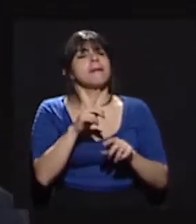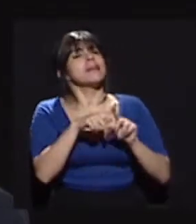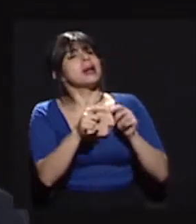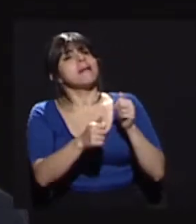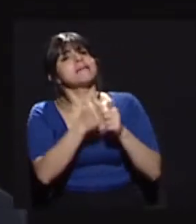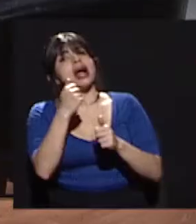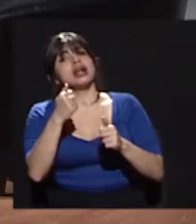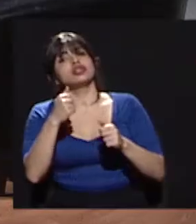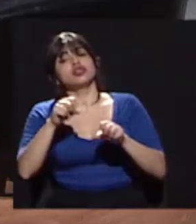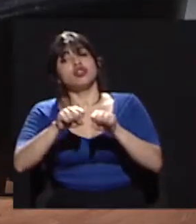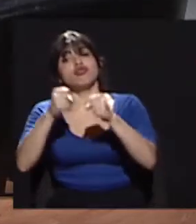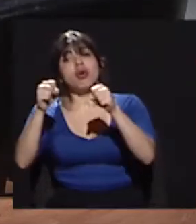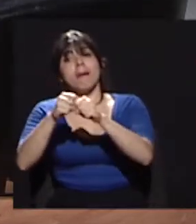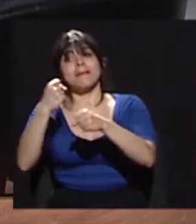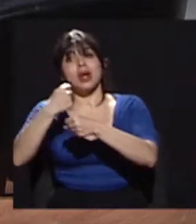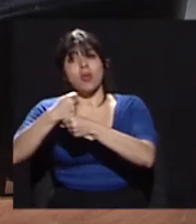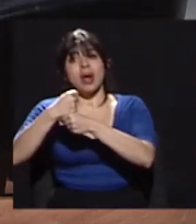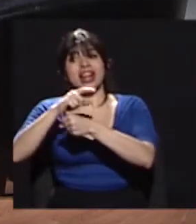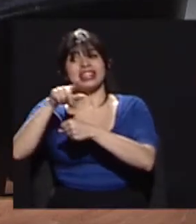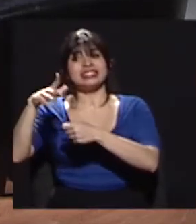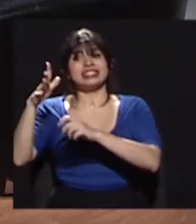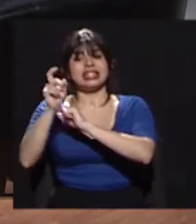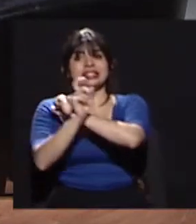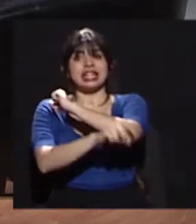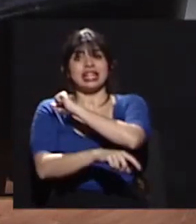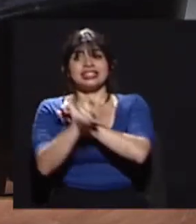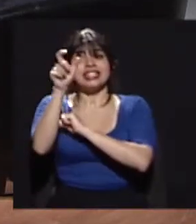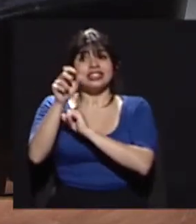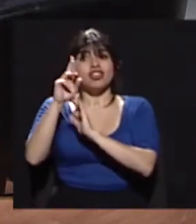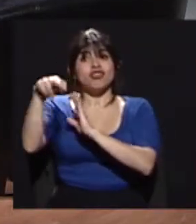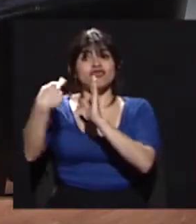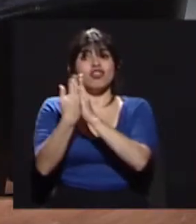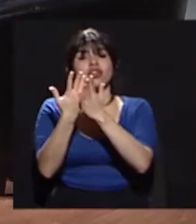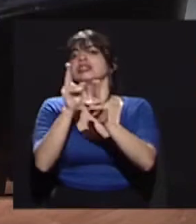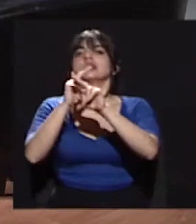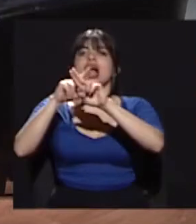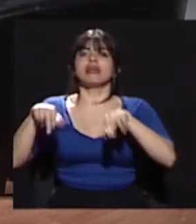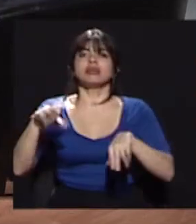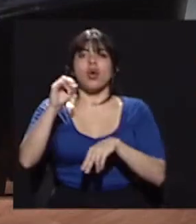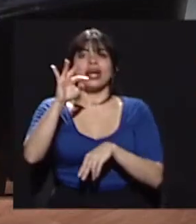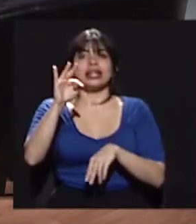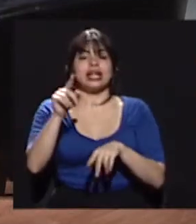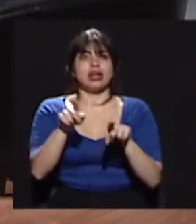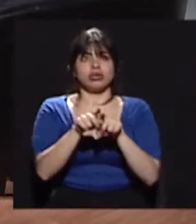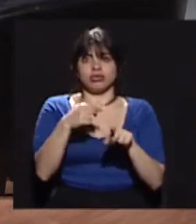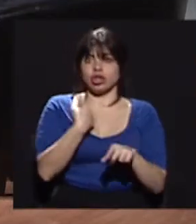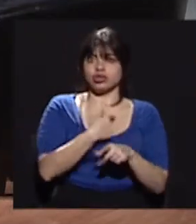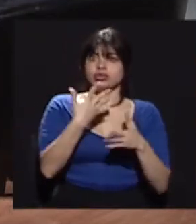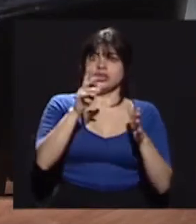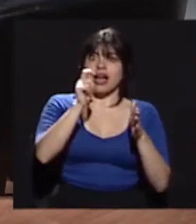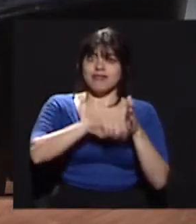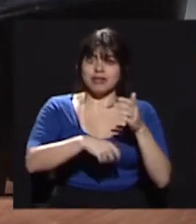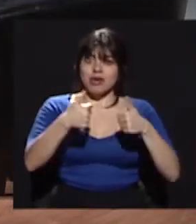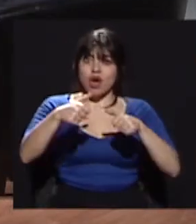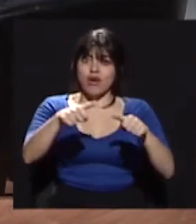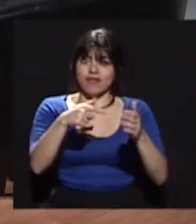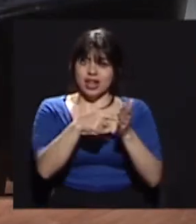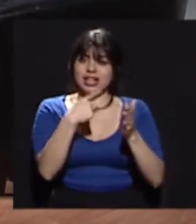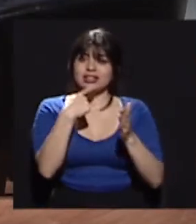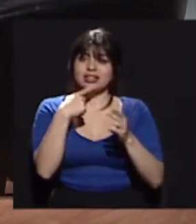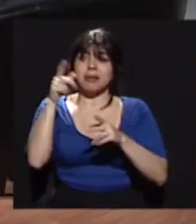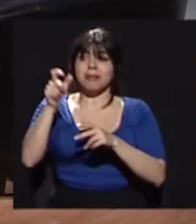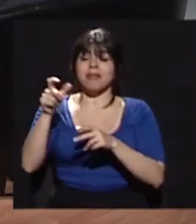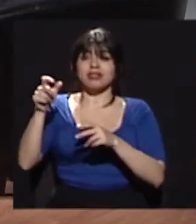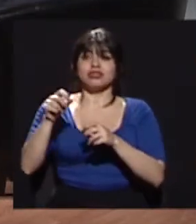rompehuelgas están sancionados esa práctica fraccionada por la oit y nosotros tenemos firmados esos convenios